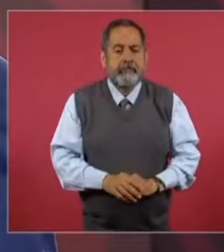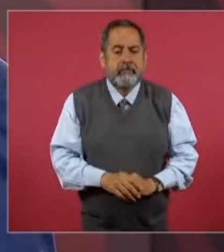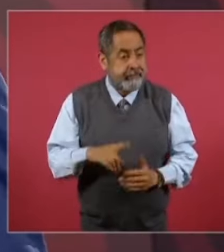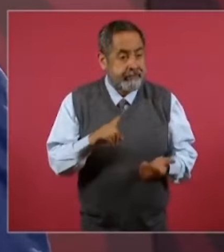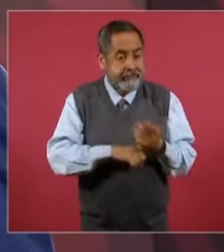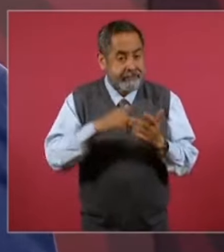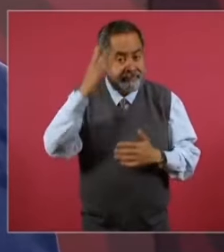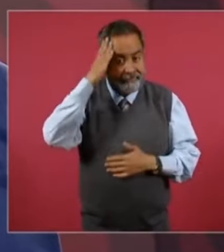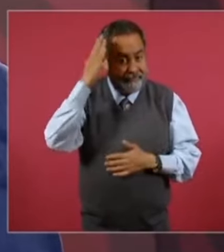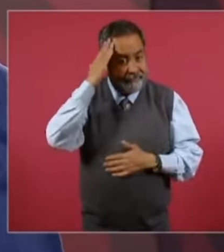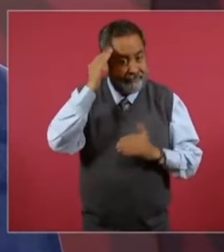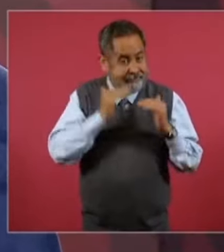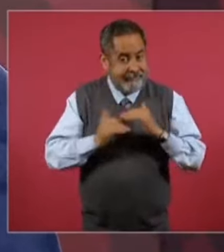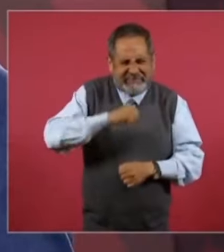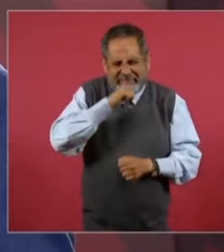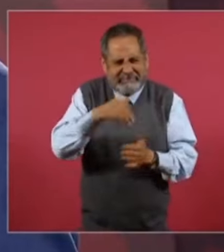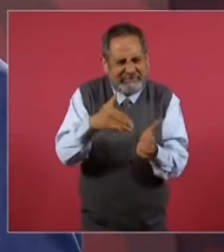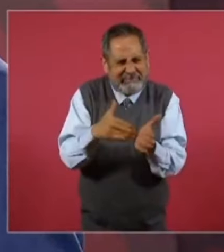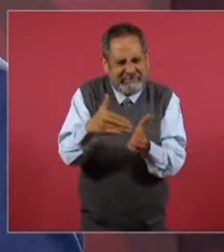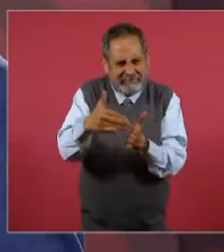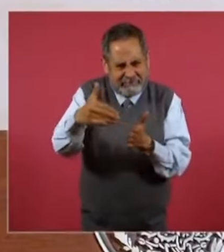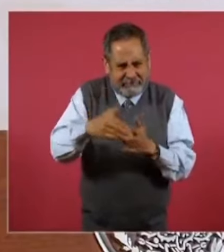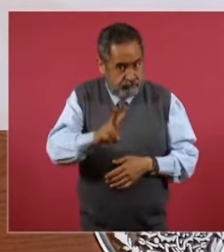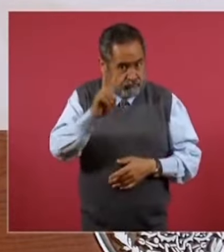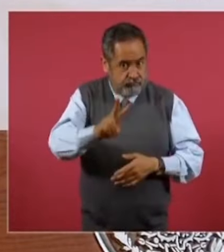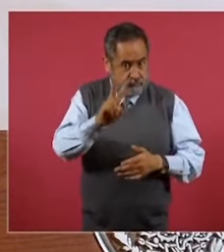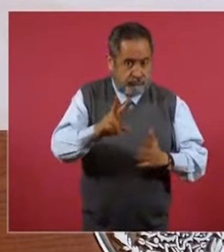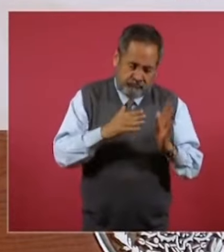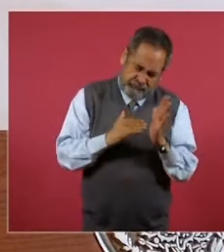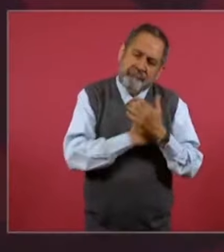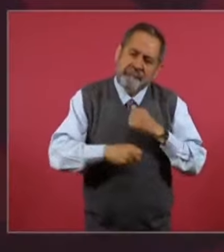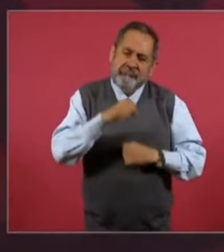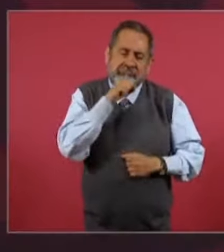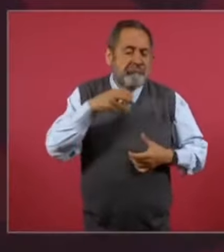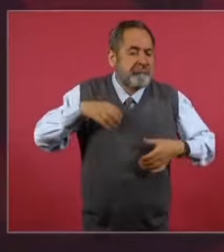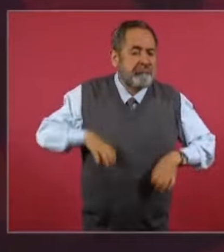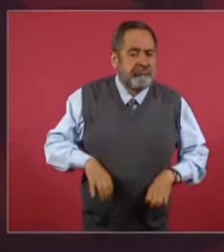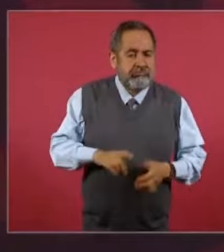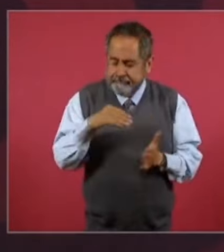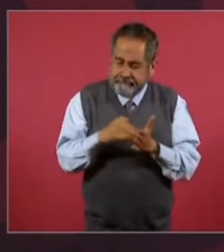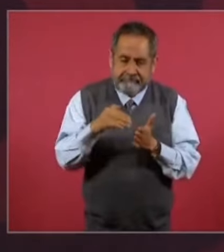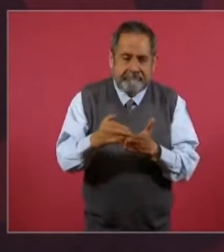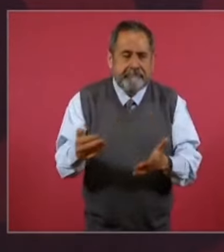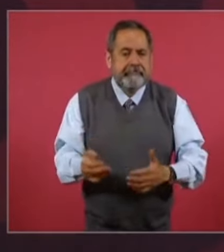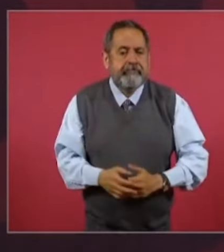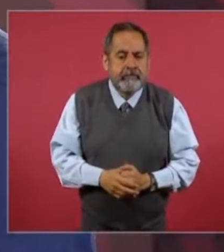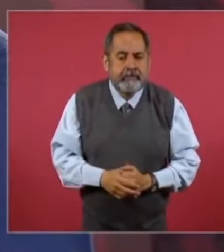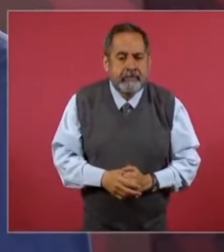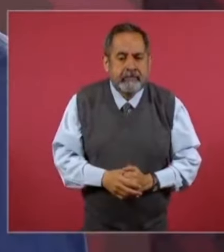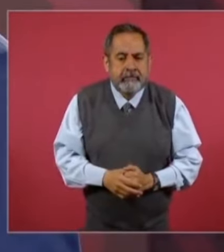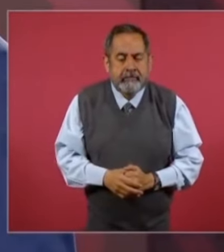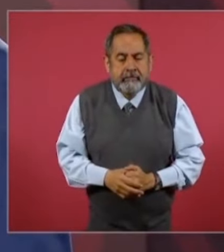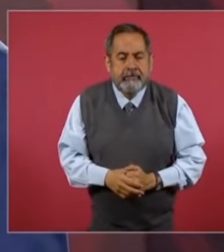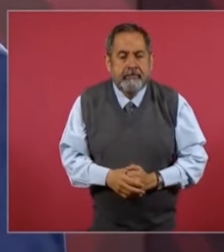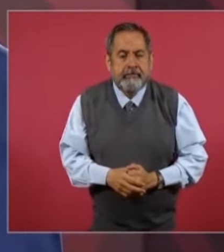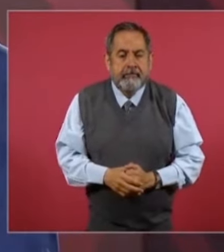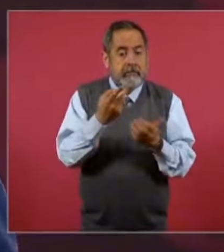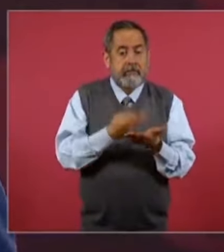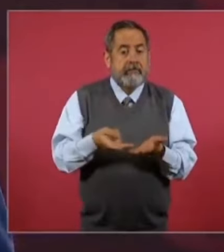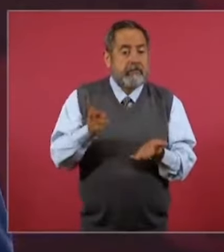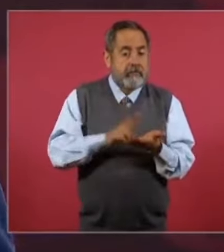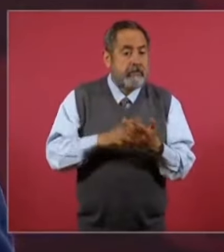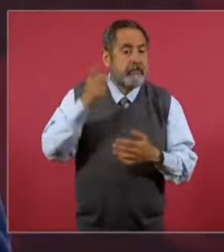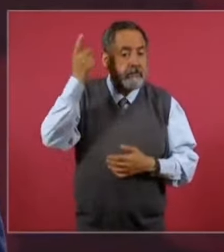Los de arriba se llevan millones, no exagero, millones cuando se retiran. Aparte de la